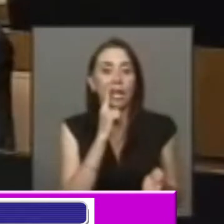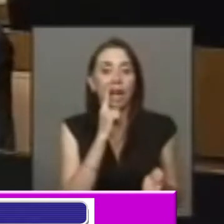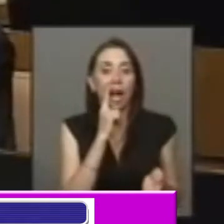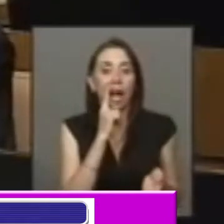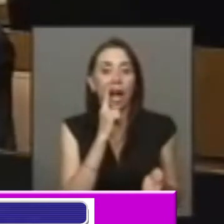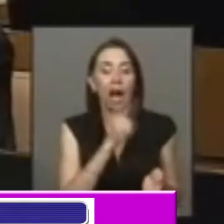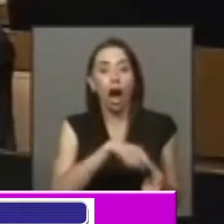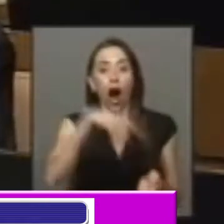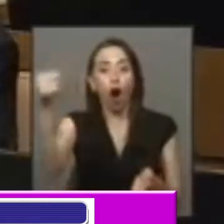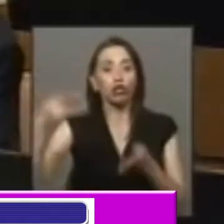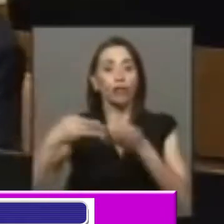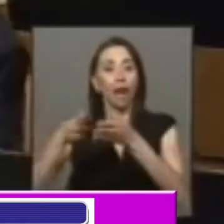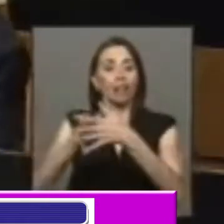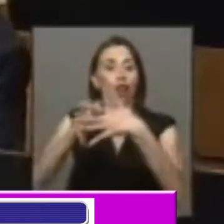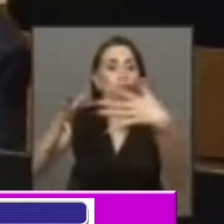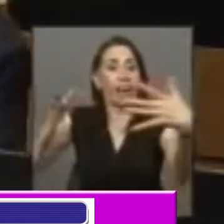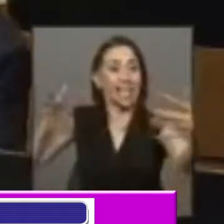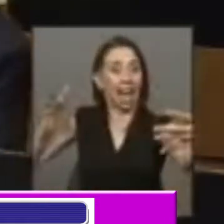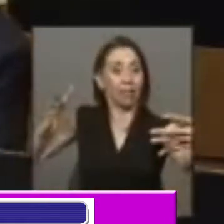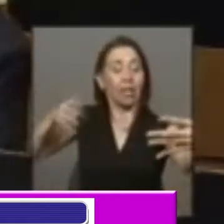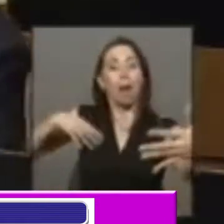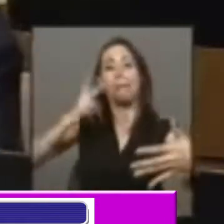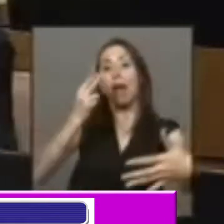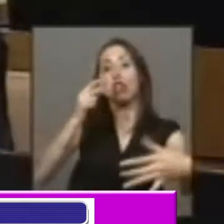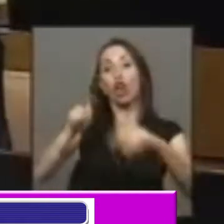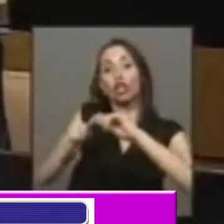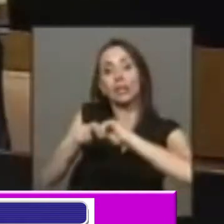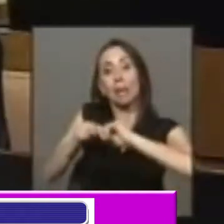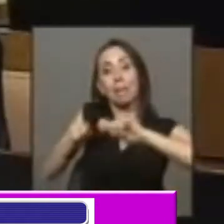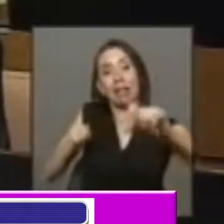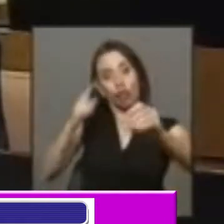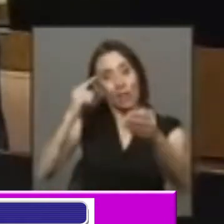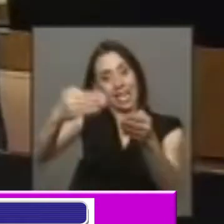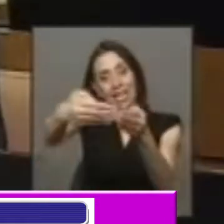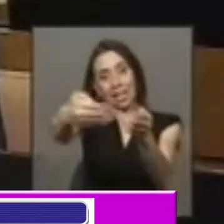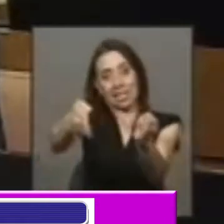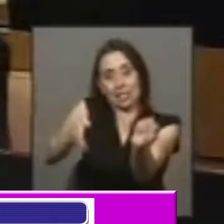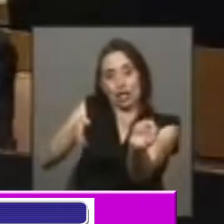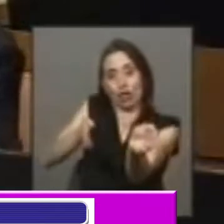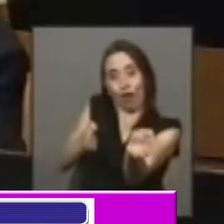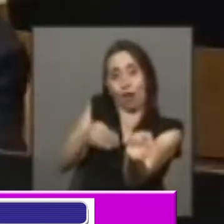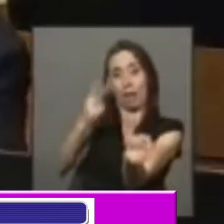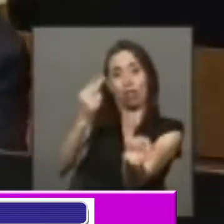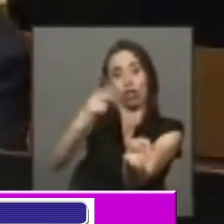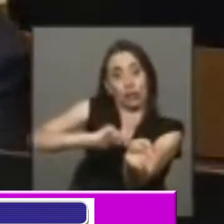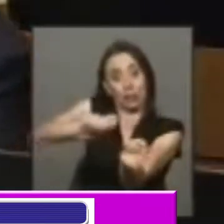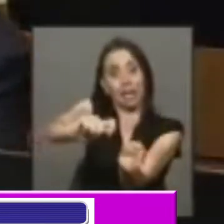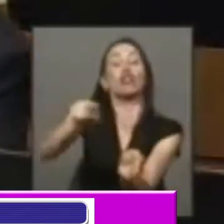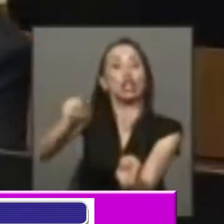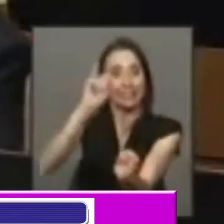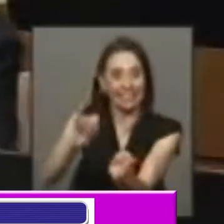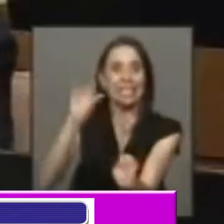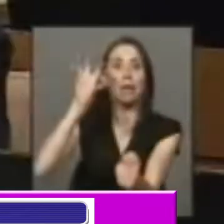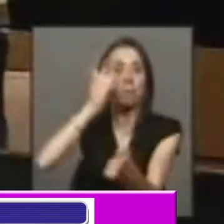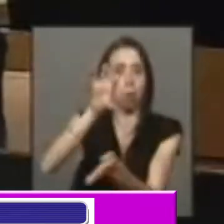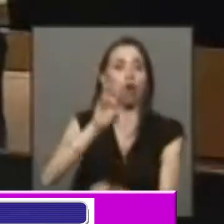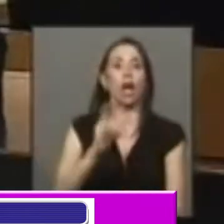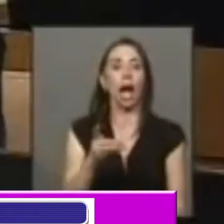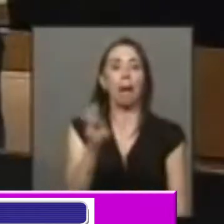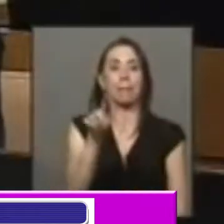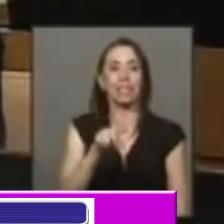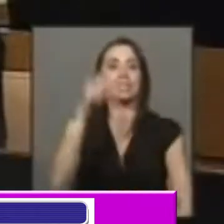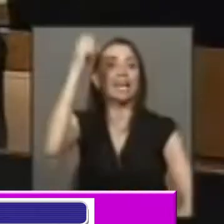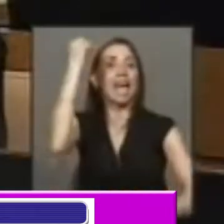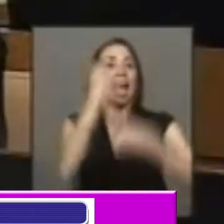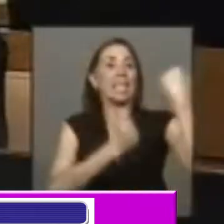estas otras embarcaciones de más de 12 metros de eslora porque porque esta embarcación es así como los industriales